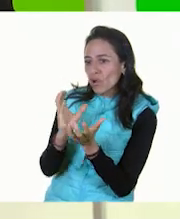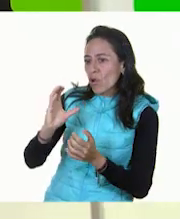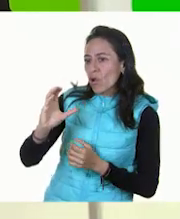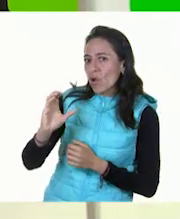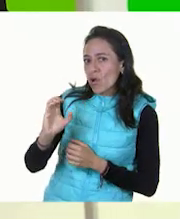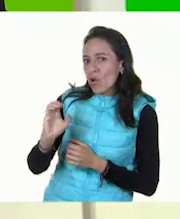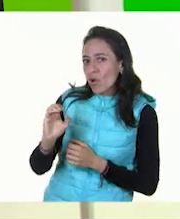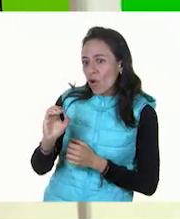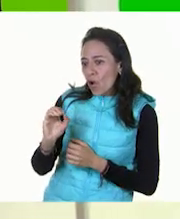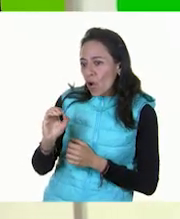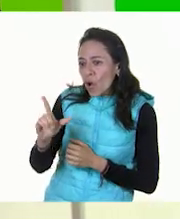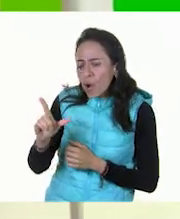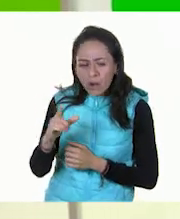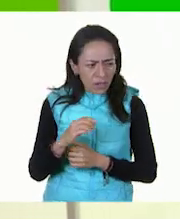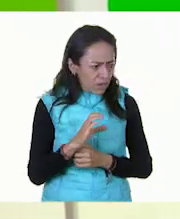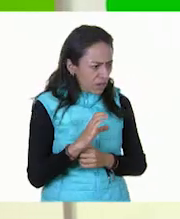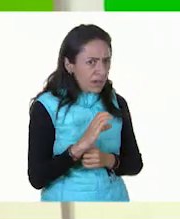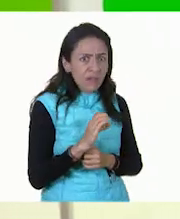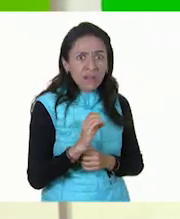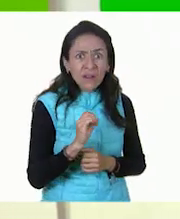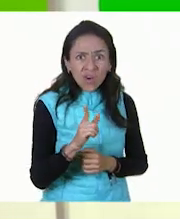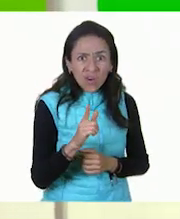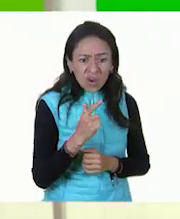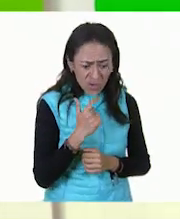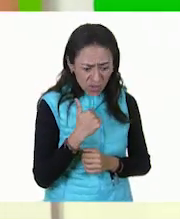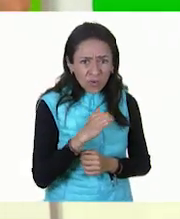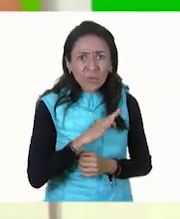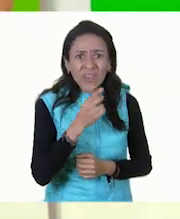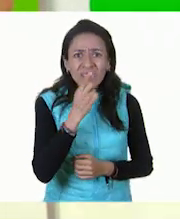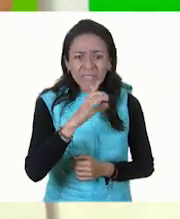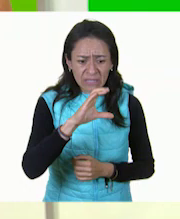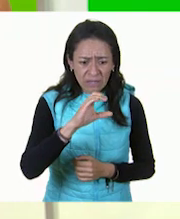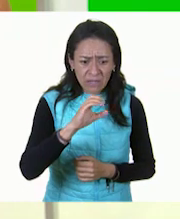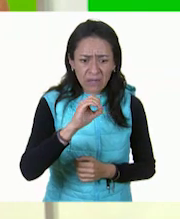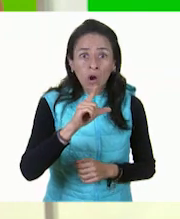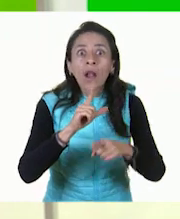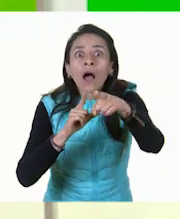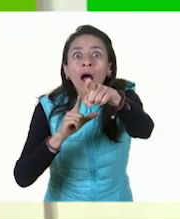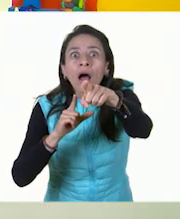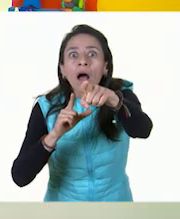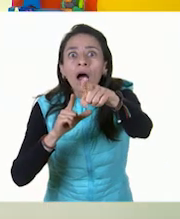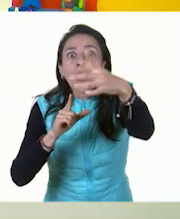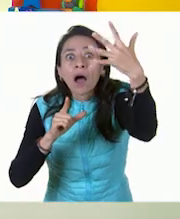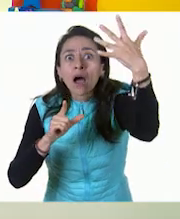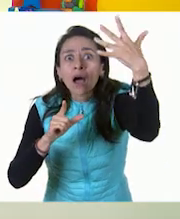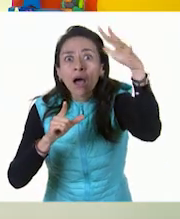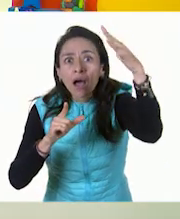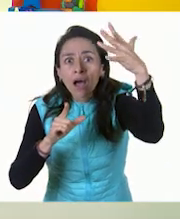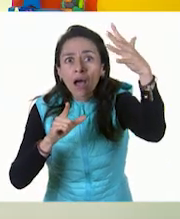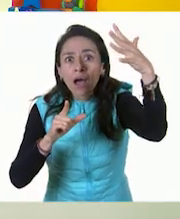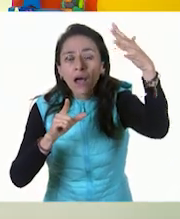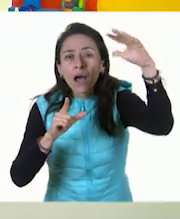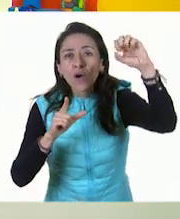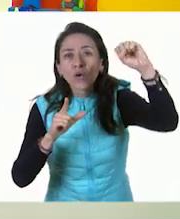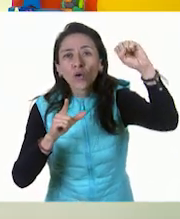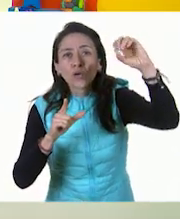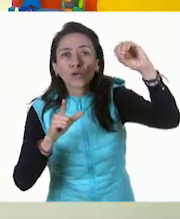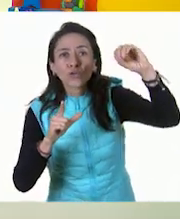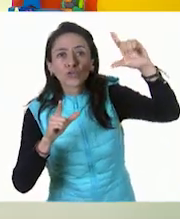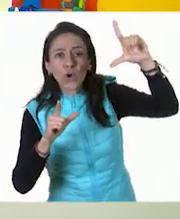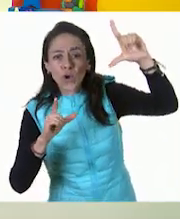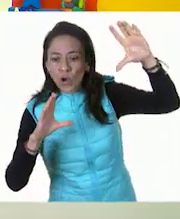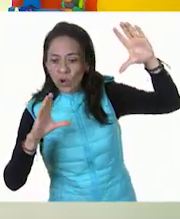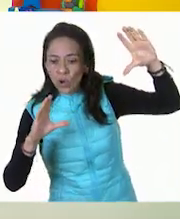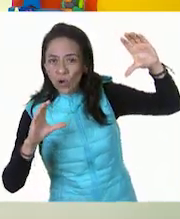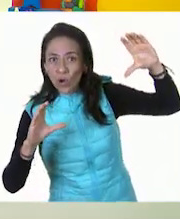ayúdenme, col, yo digo sol. Oh, muy bien, vamos a armar la frase, allá en